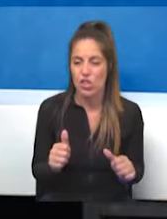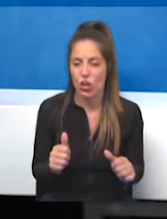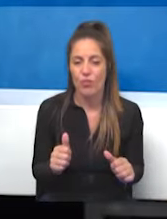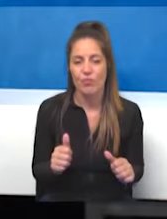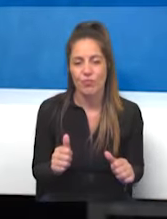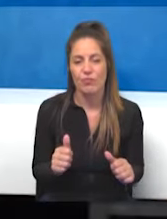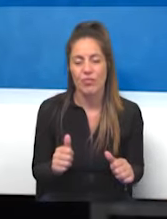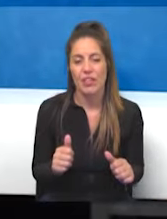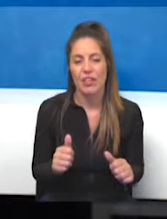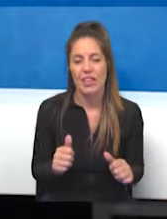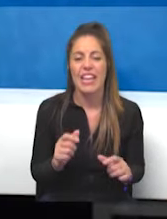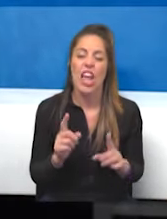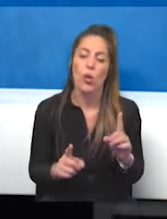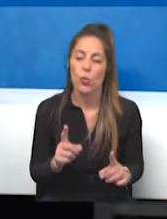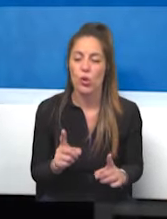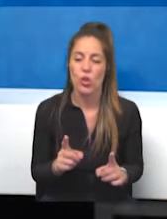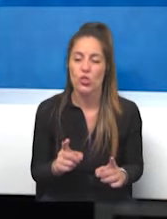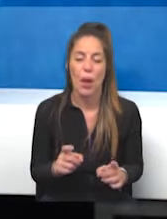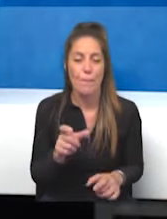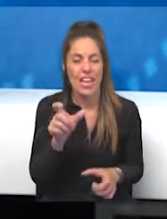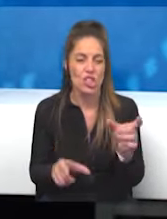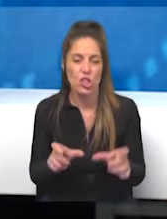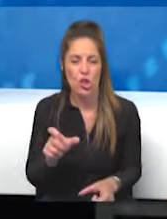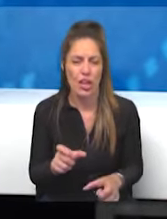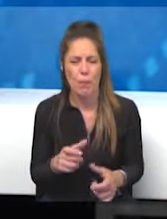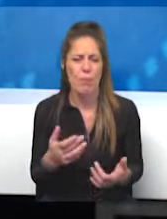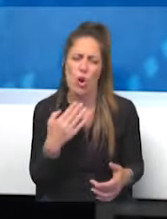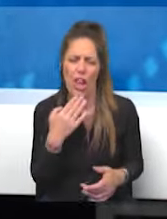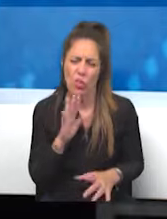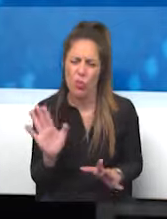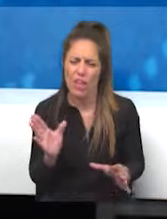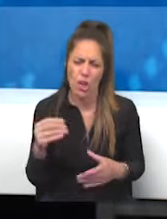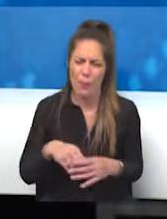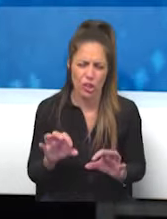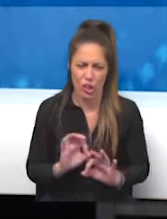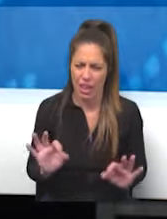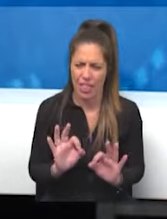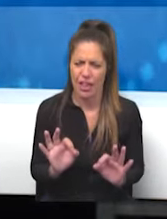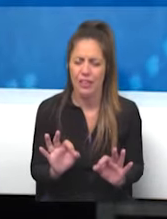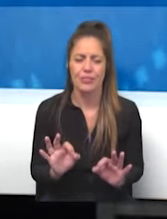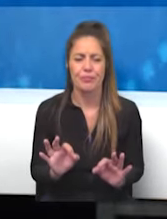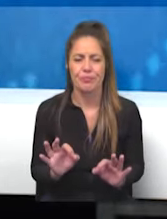significado tal vez en algunos ciudadanos Bueno yo por las dudas no meto nada